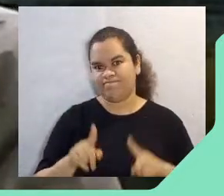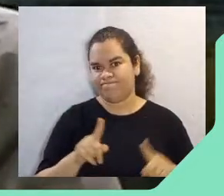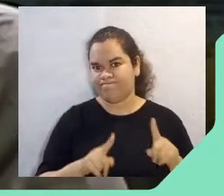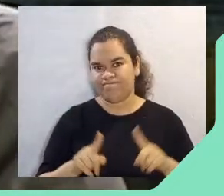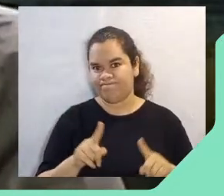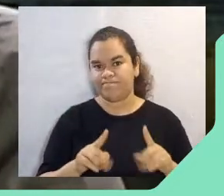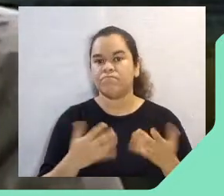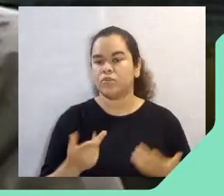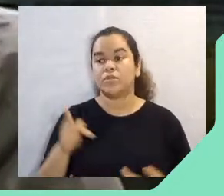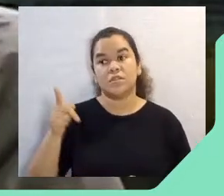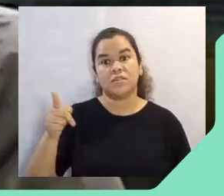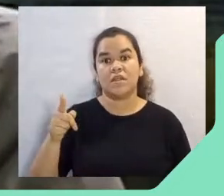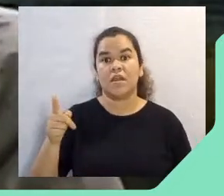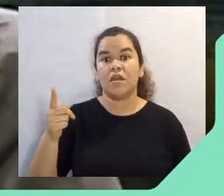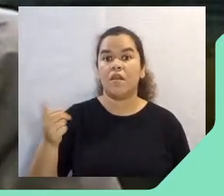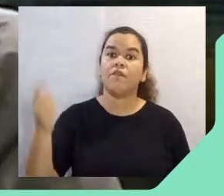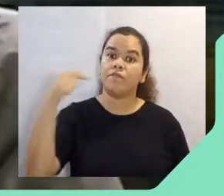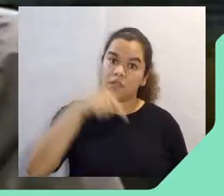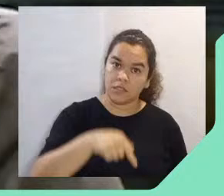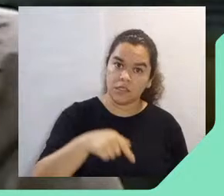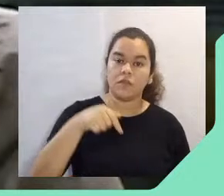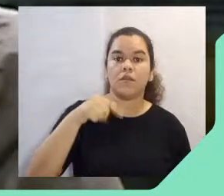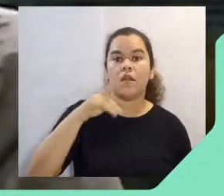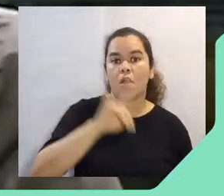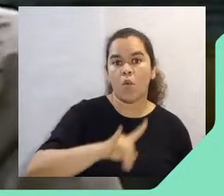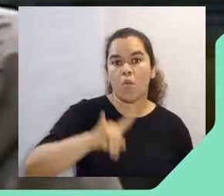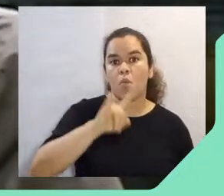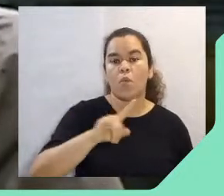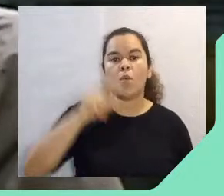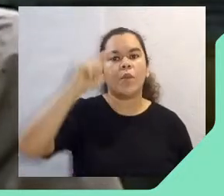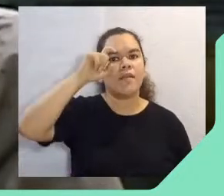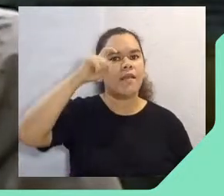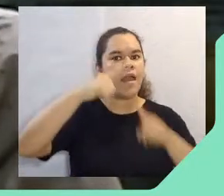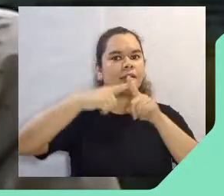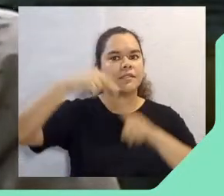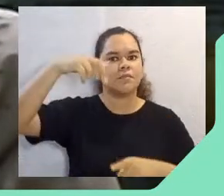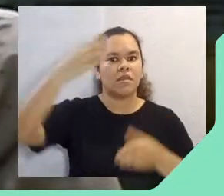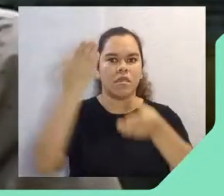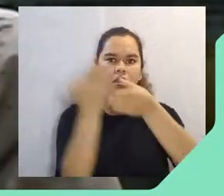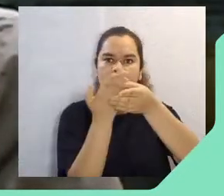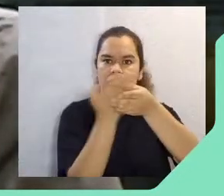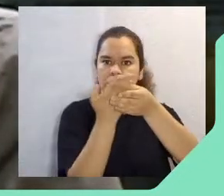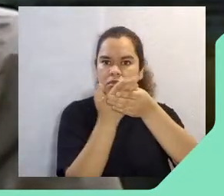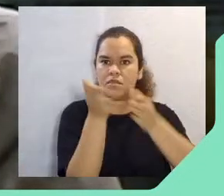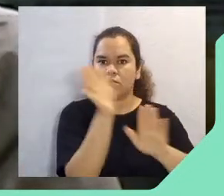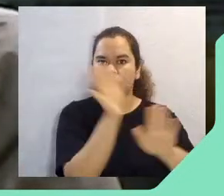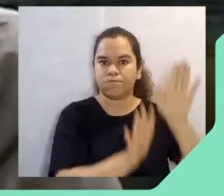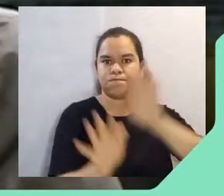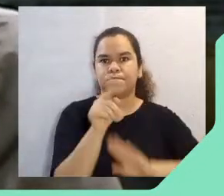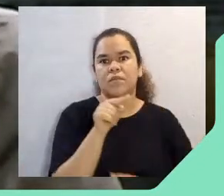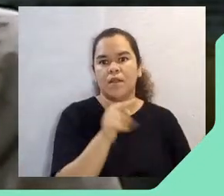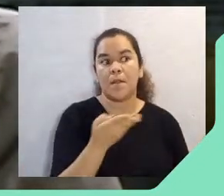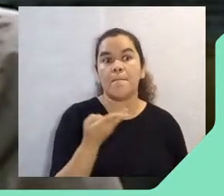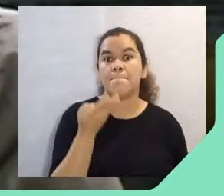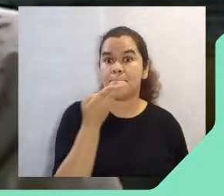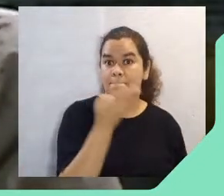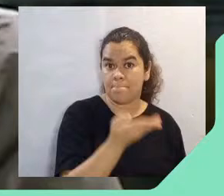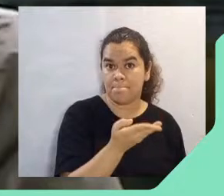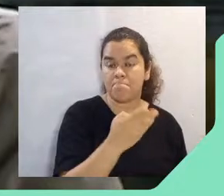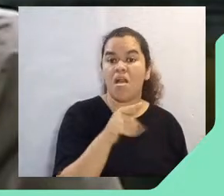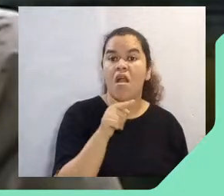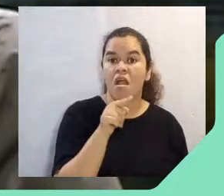un expediente acá por la facultad. Esto se conecta acá por Facena. Le van a